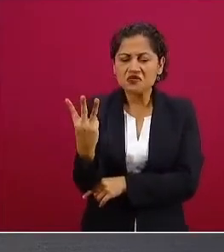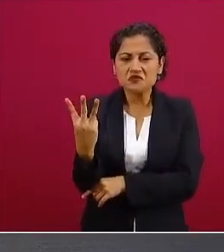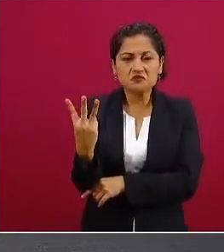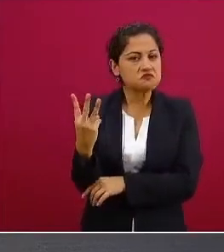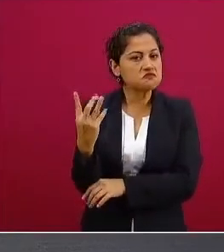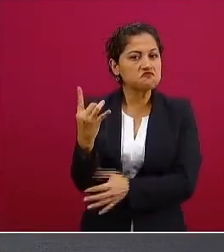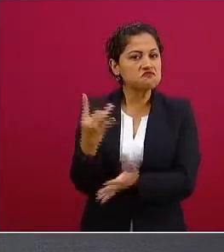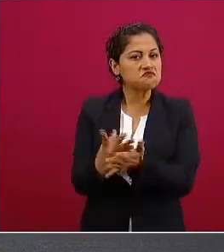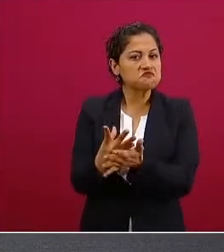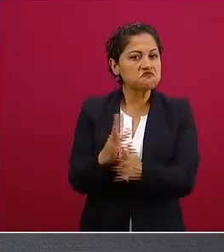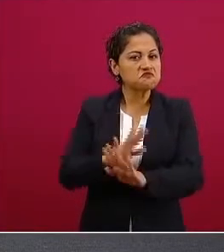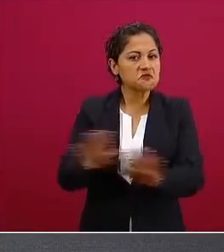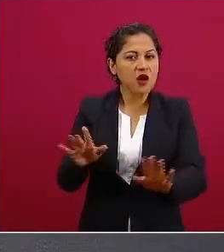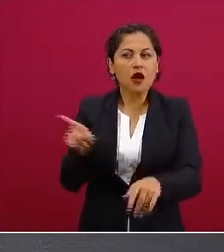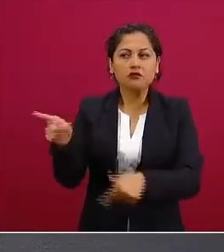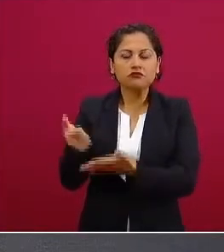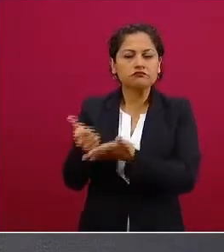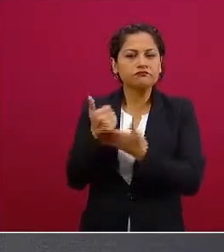y